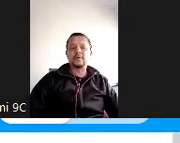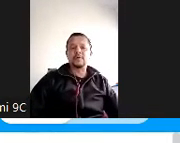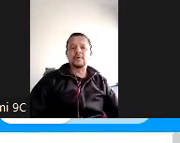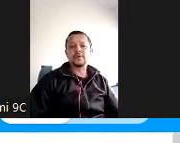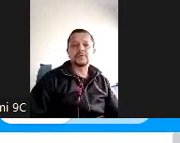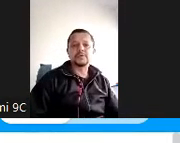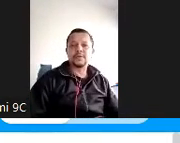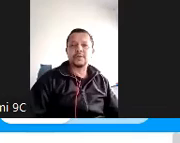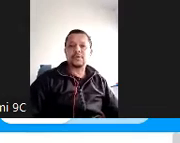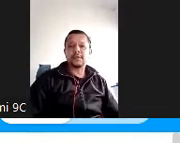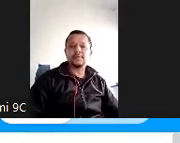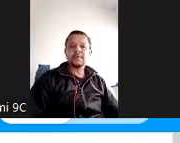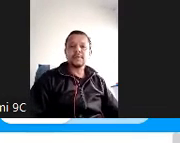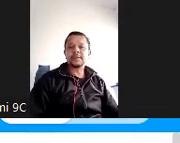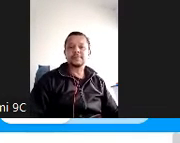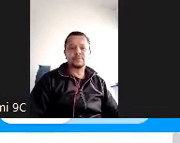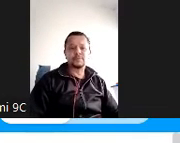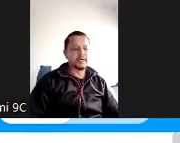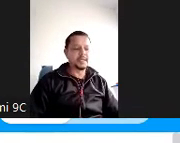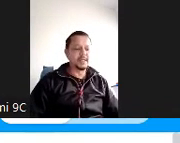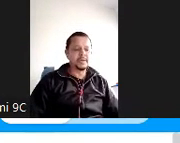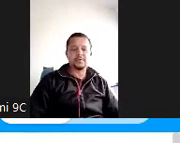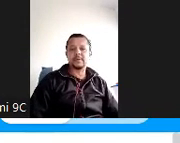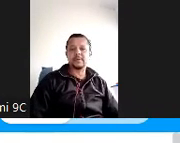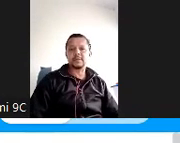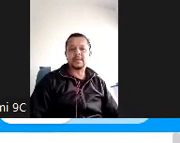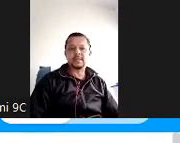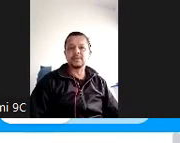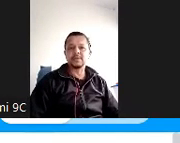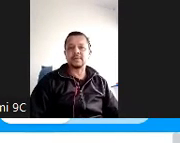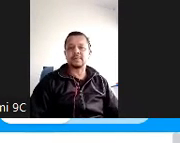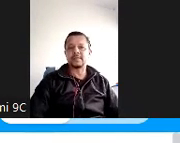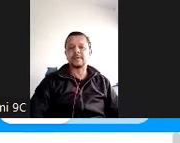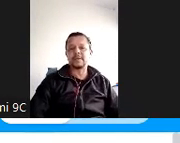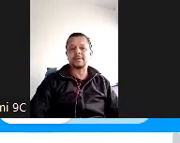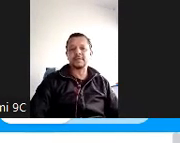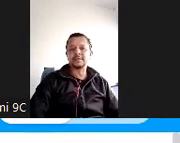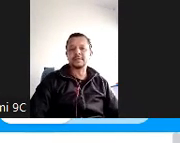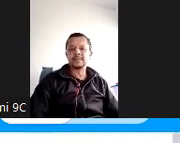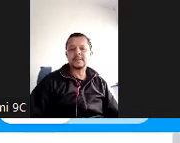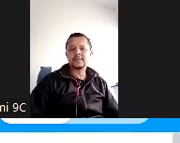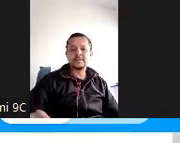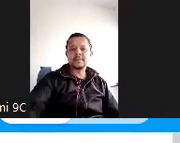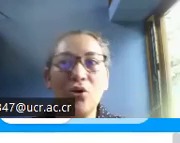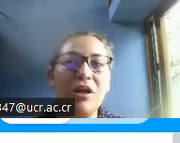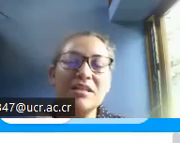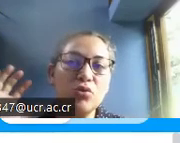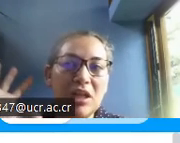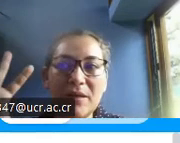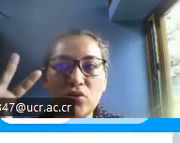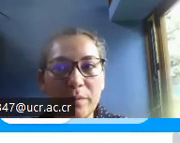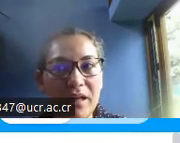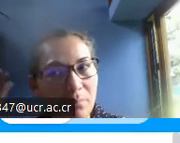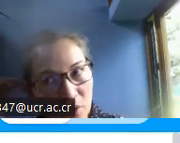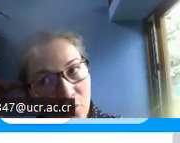mejor sitio donde vivir. Por ahí andaría el video que me gustaría hacer sobre parte de bienes raíces. Ok, bueno, ese